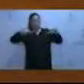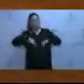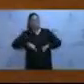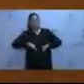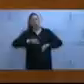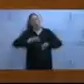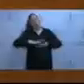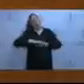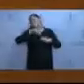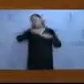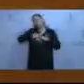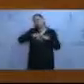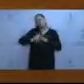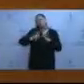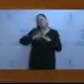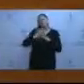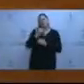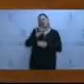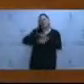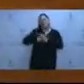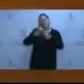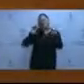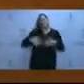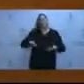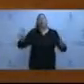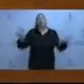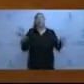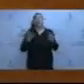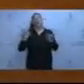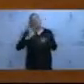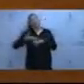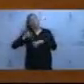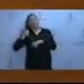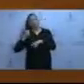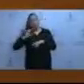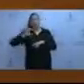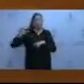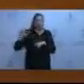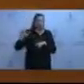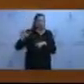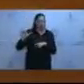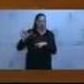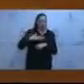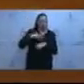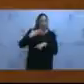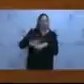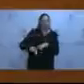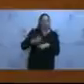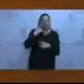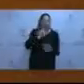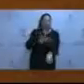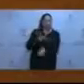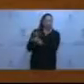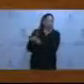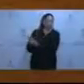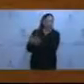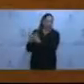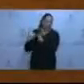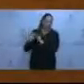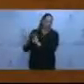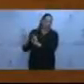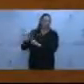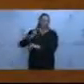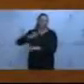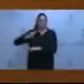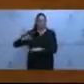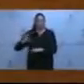su situación económica, que ustedes saben que no es cierto, ¿no? Yo temo que acaben justificando en la Unión Europea el desastre de SOGEPSA. Por ello, yo querría que me indicara de